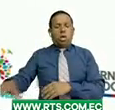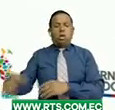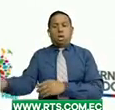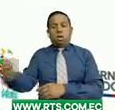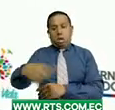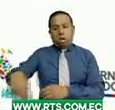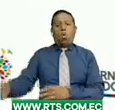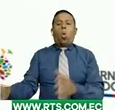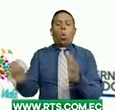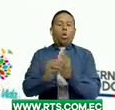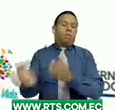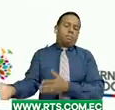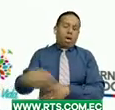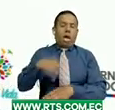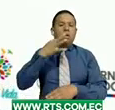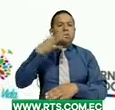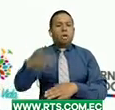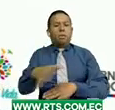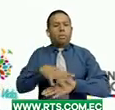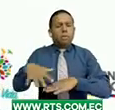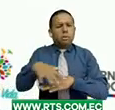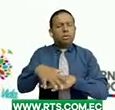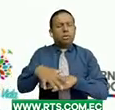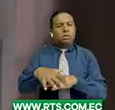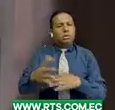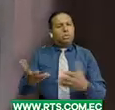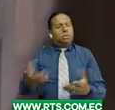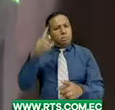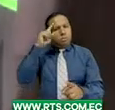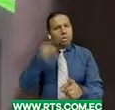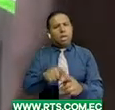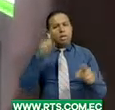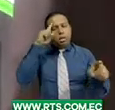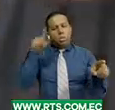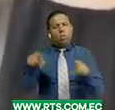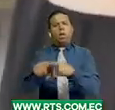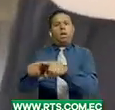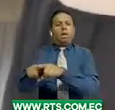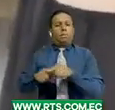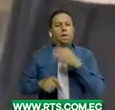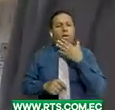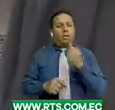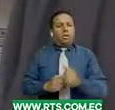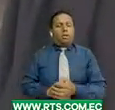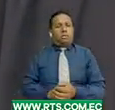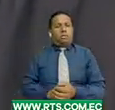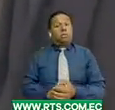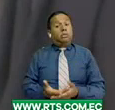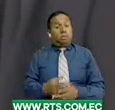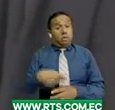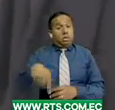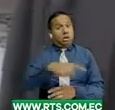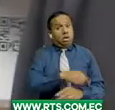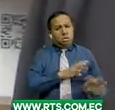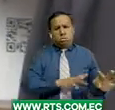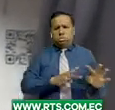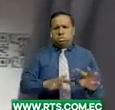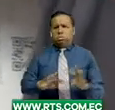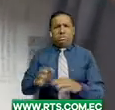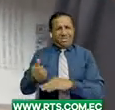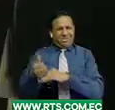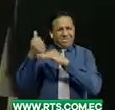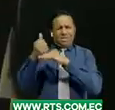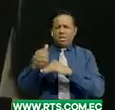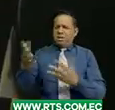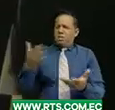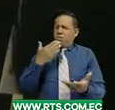garantizar transparencia e igualdad de oportunidades. Y por ello se presentaron ante la autoridad para buscar una solución al